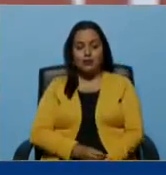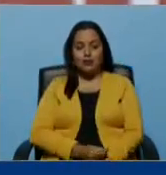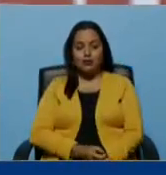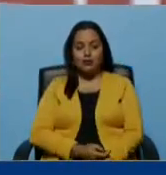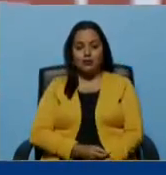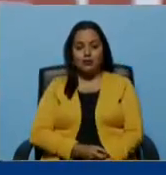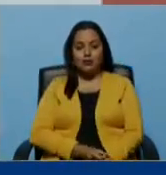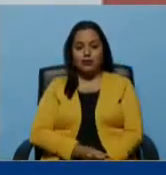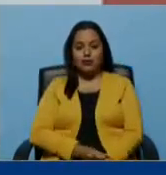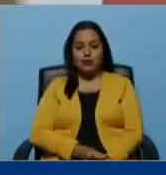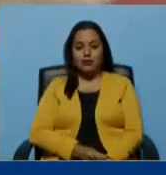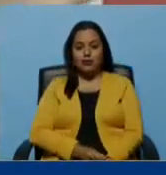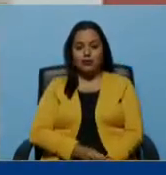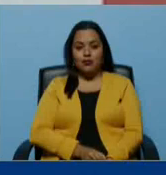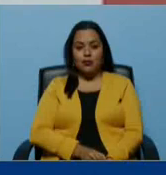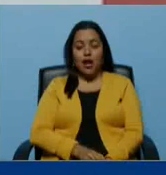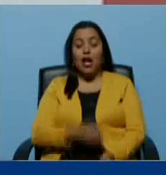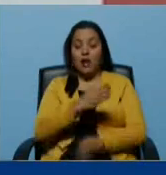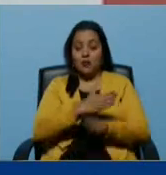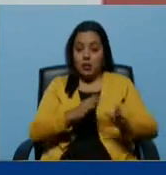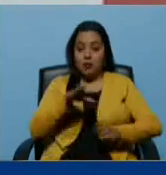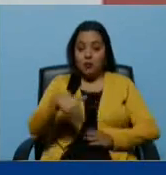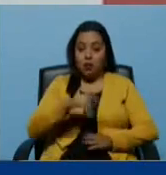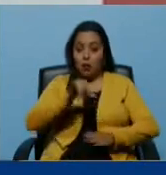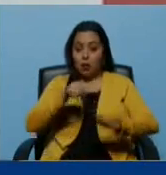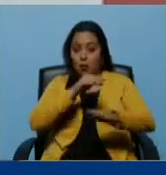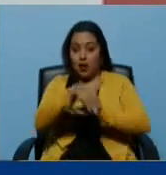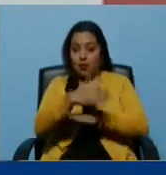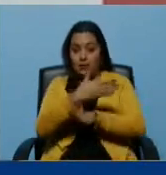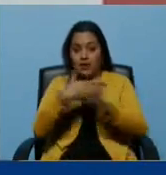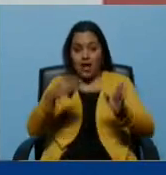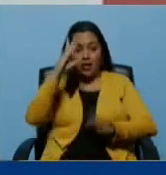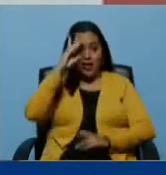Ah, la mitad puede ser de Jorge, la mitad de Delcy.